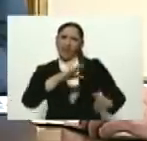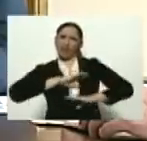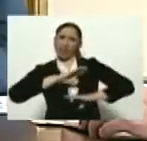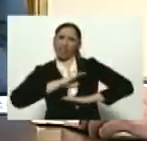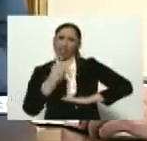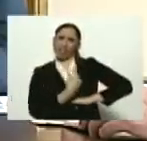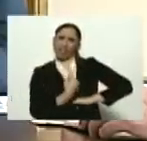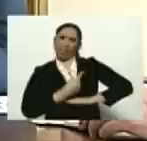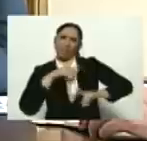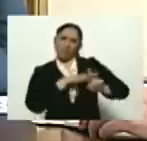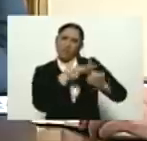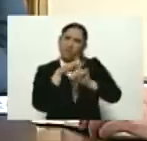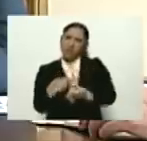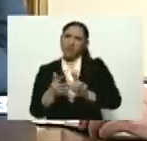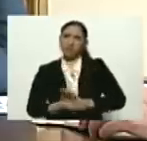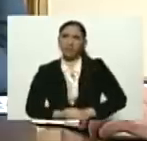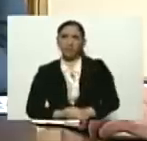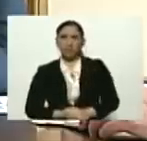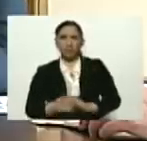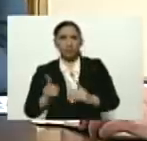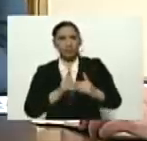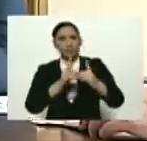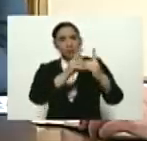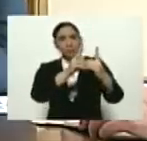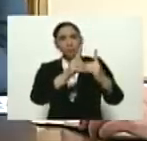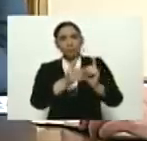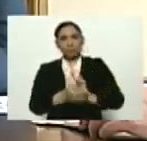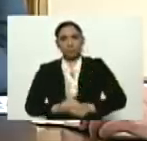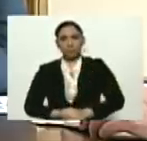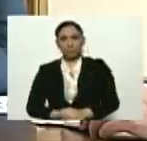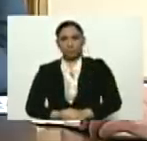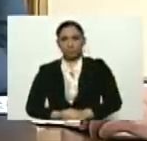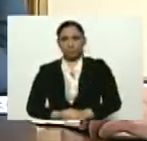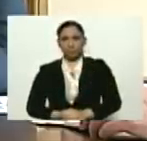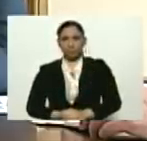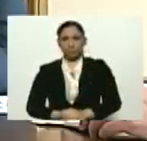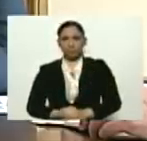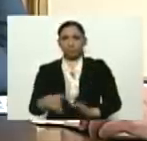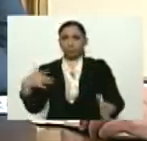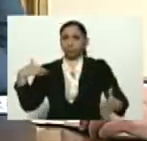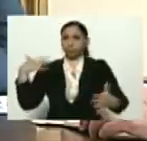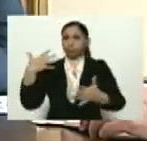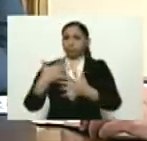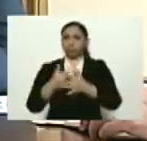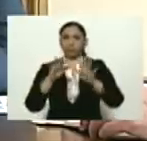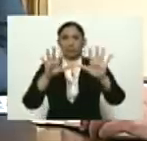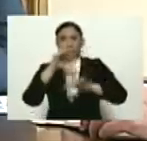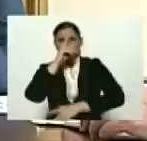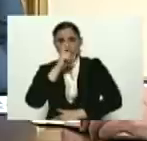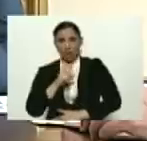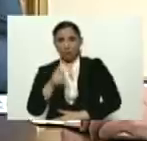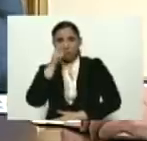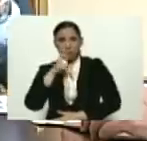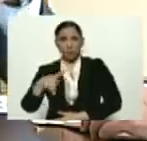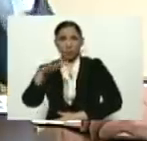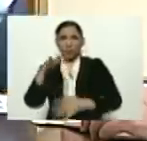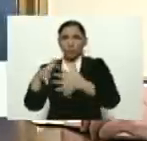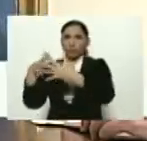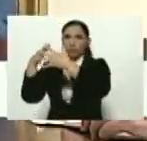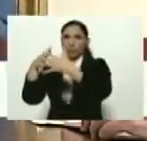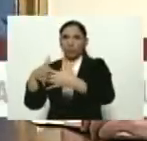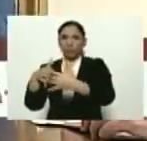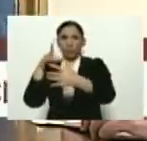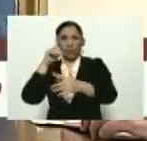autoritario, represivo, que persigue durante décadas al pueblo de Estados Unidos. Hacia